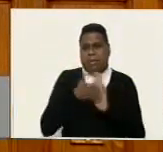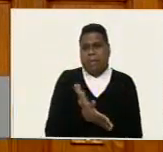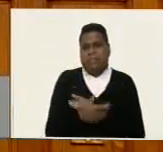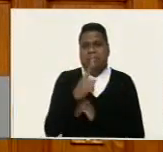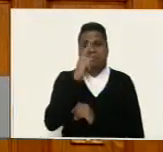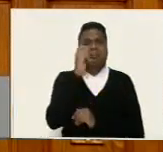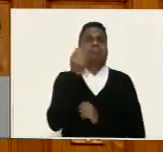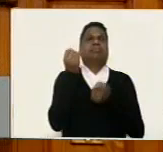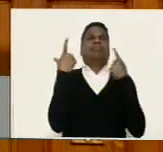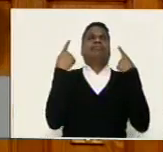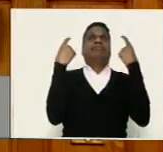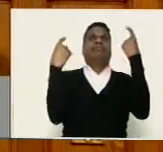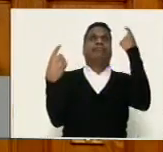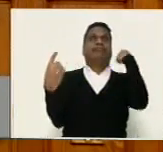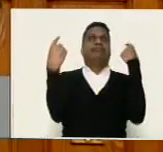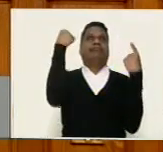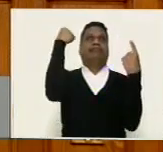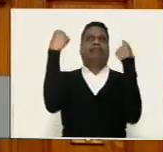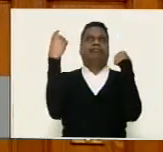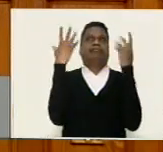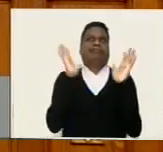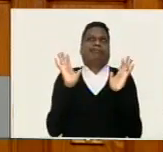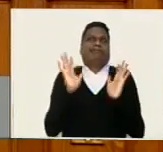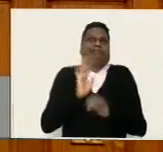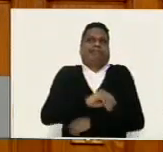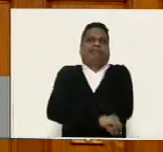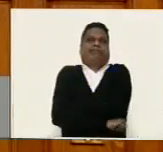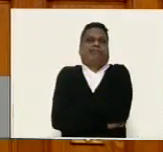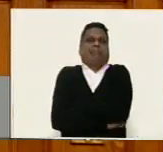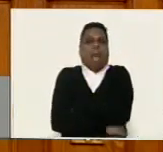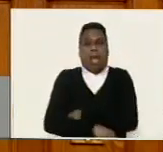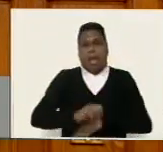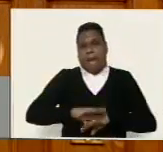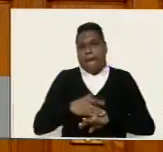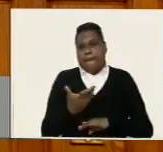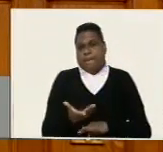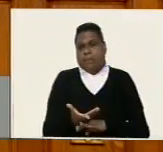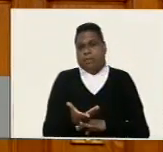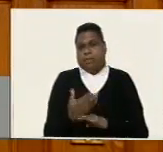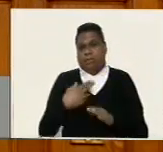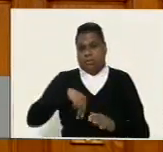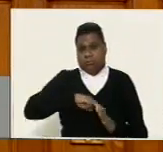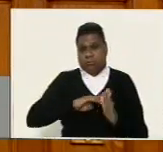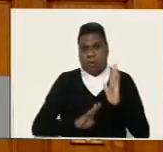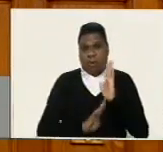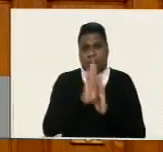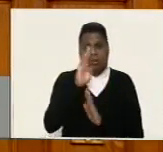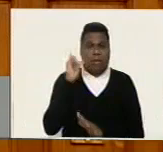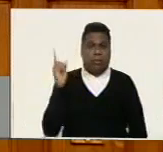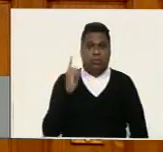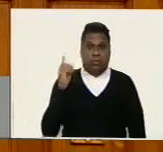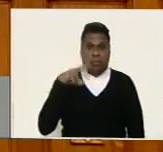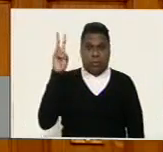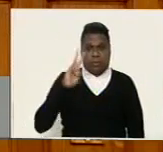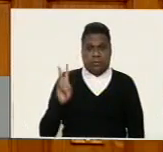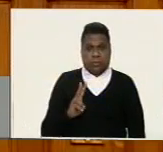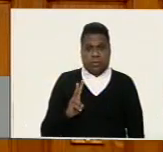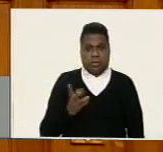gorda. Solamente le interesa a Venezuela porque somos soberanos y porque estamos avanzando. Les recuerdo algo a